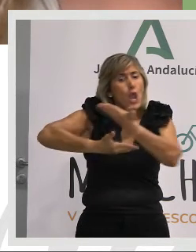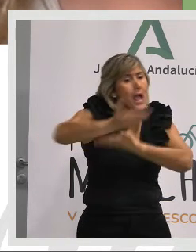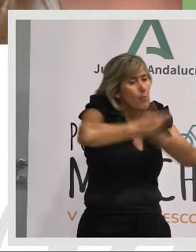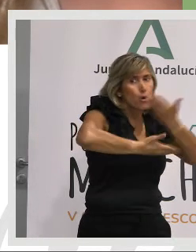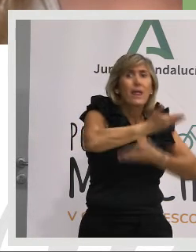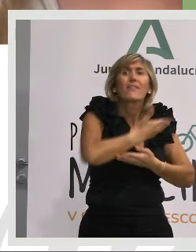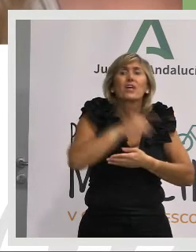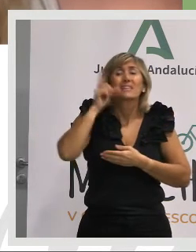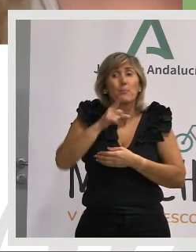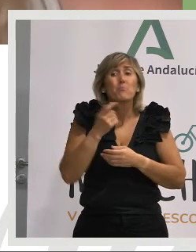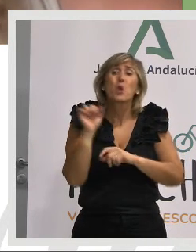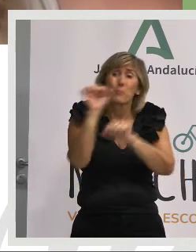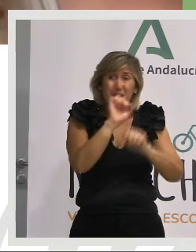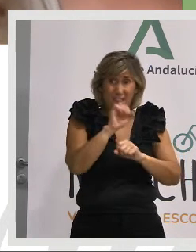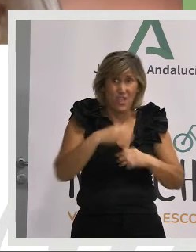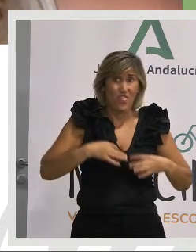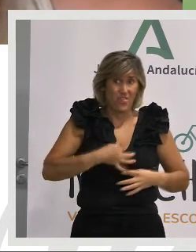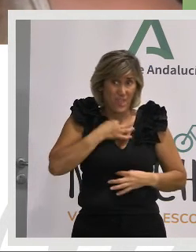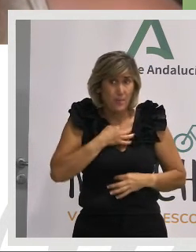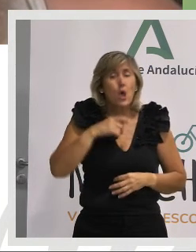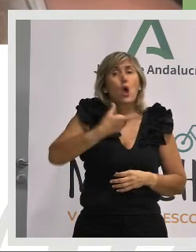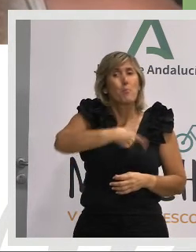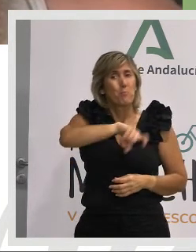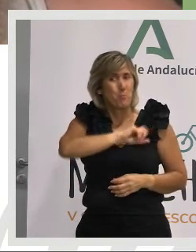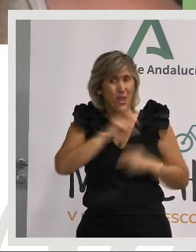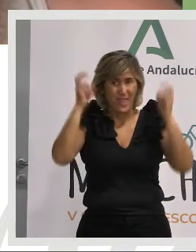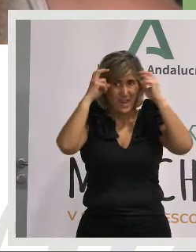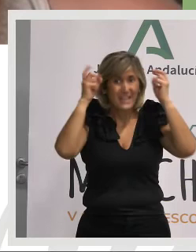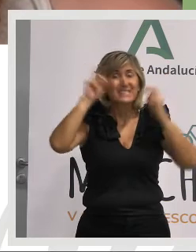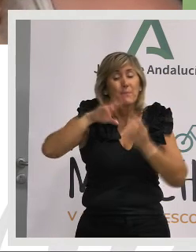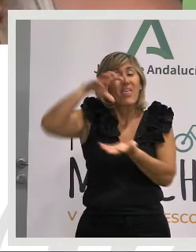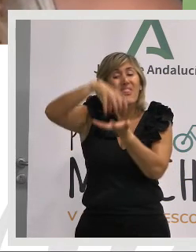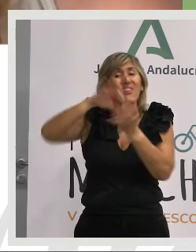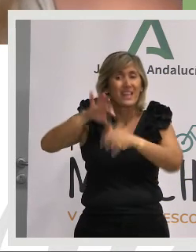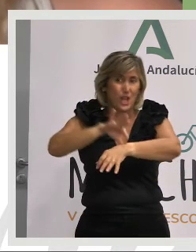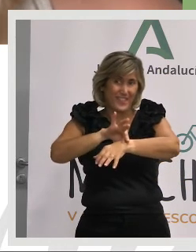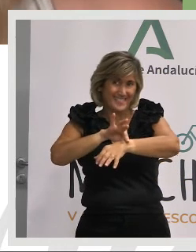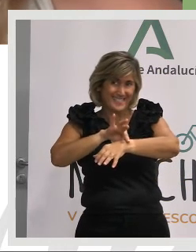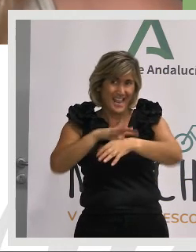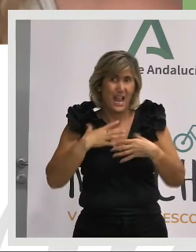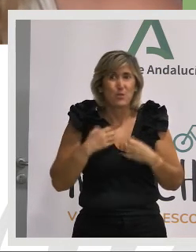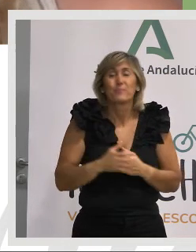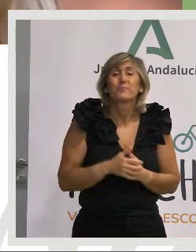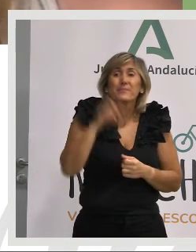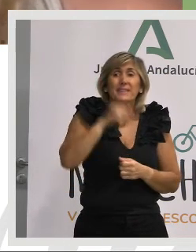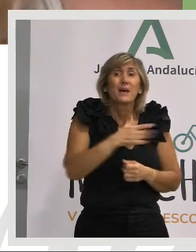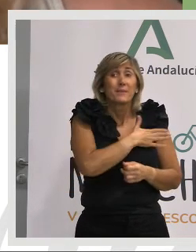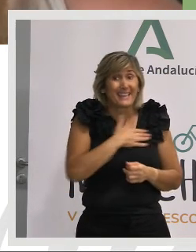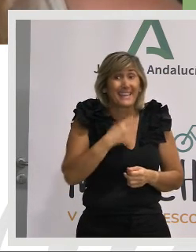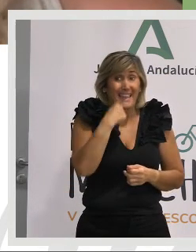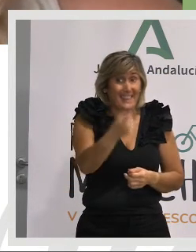la Protección Civil, la Policía Local y también el Centro de Salud. Y reiteramos